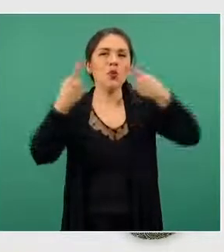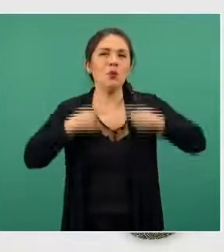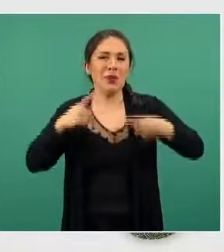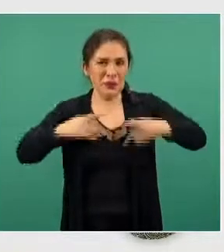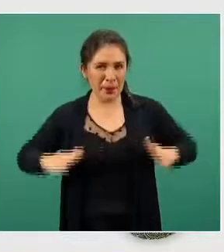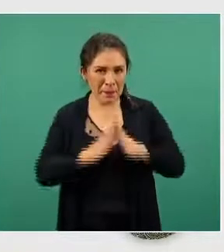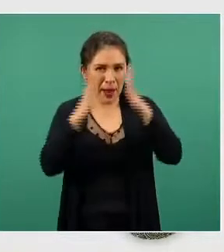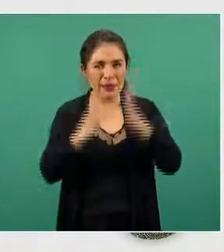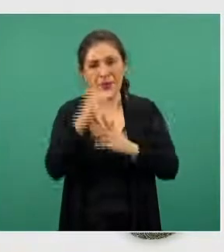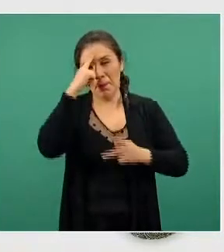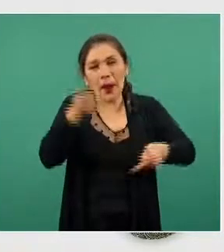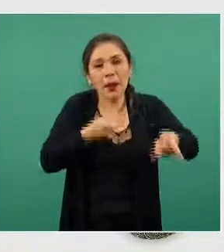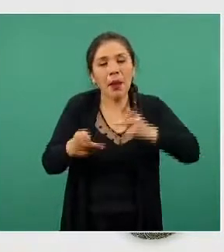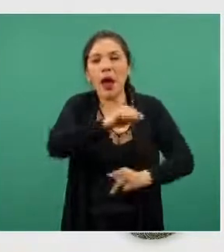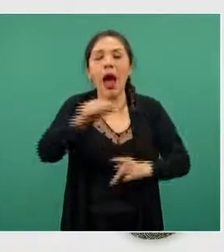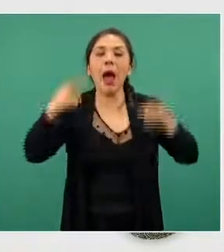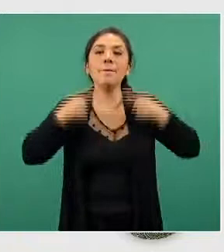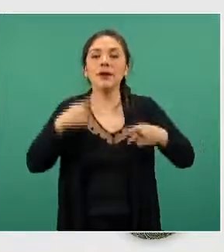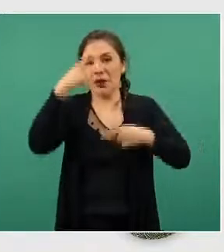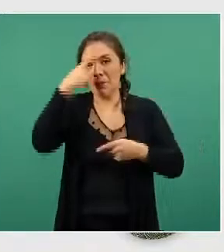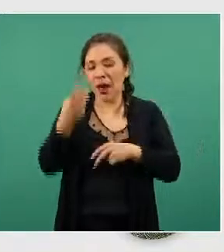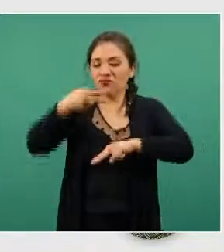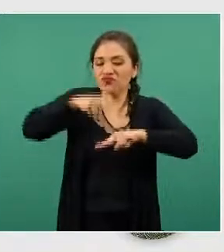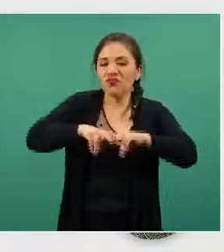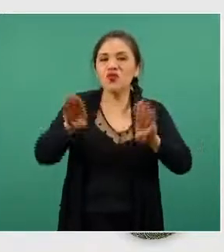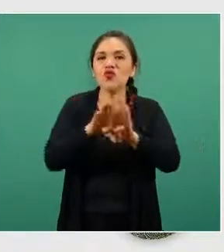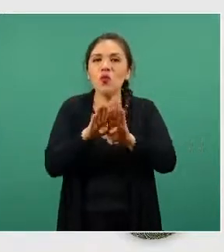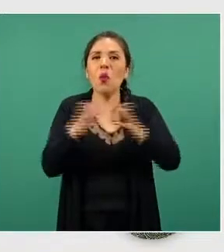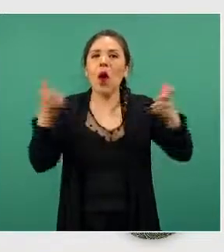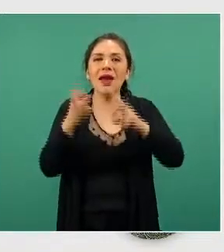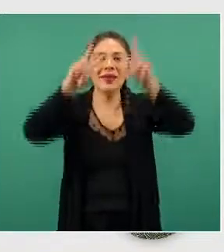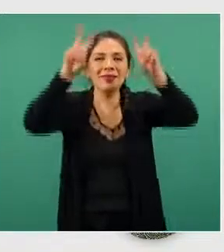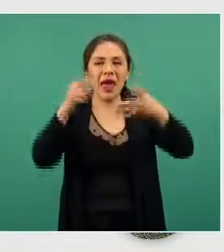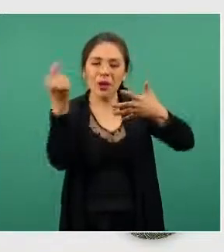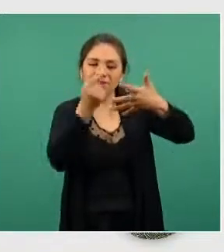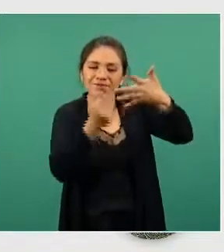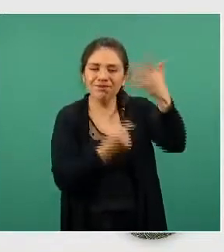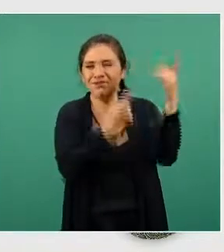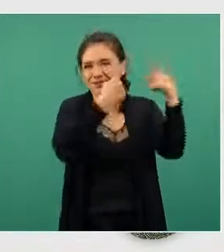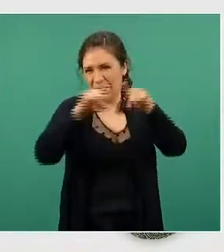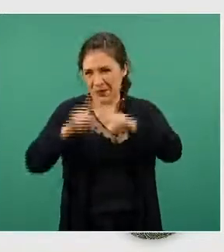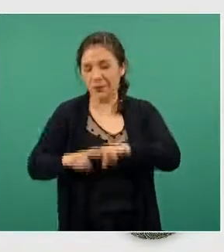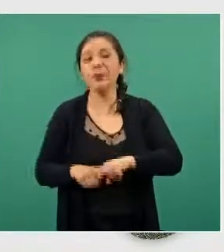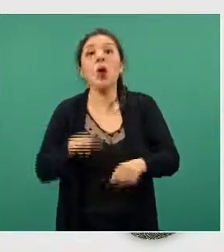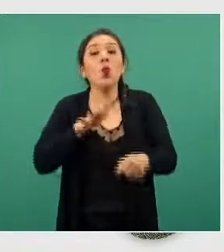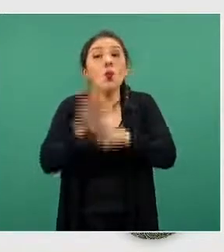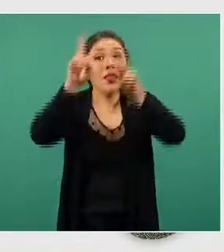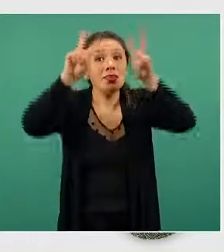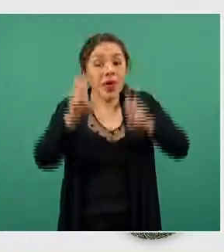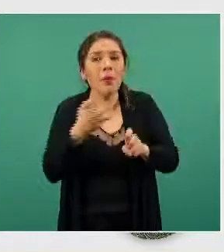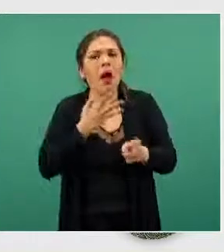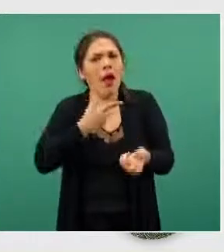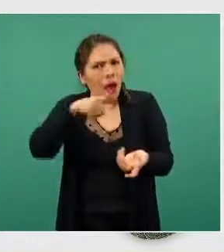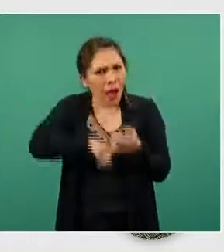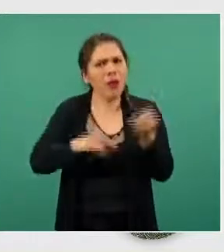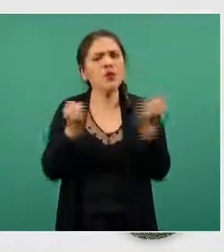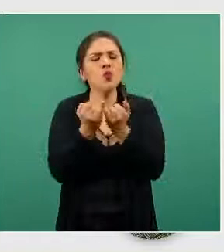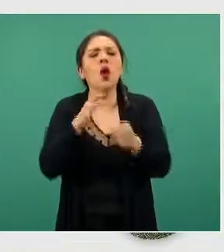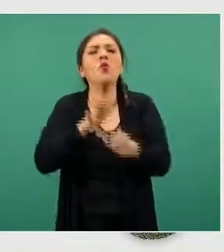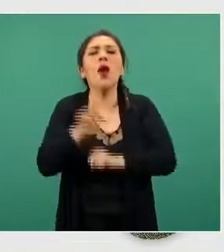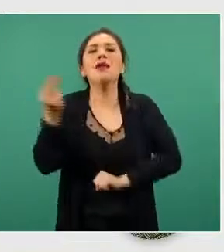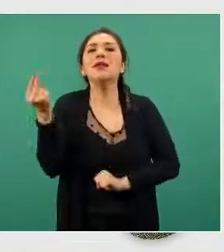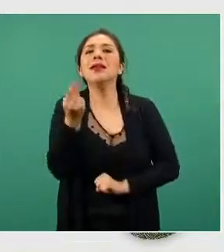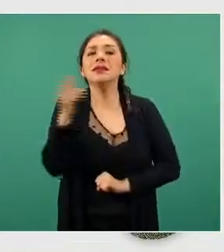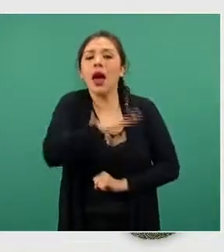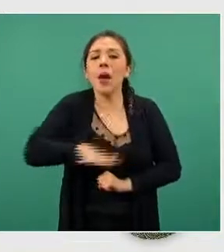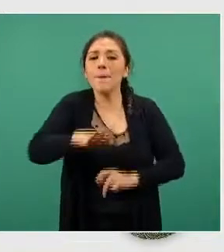y preparan a nuestros ponentes, generan el temario. Los temas como tal también vienen de lo que necesita